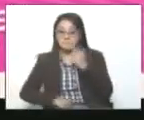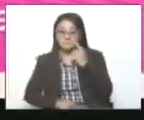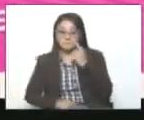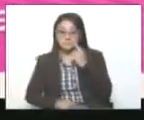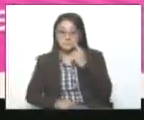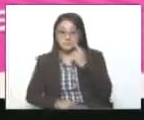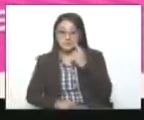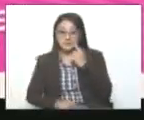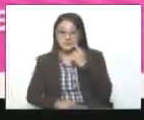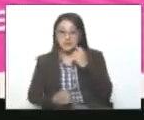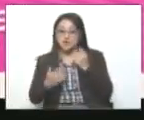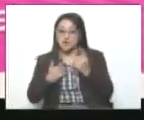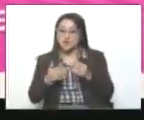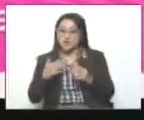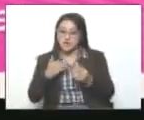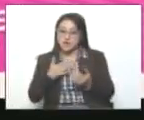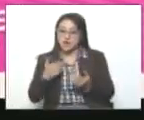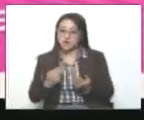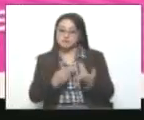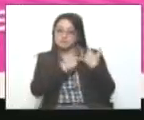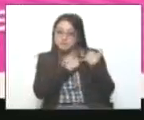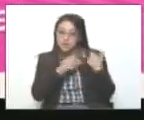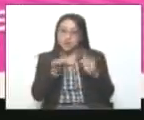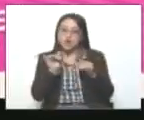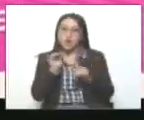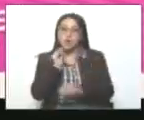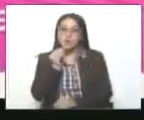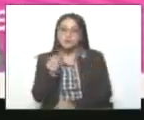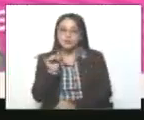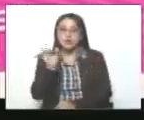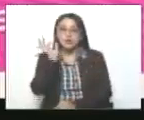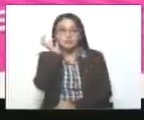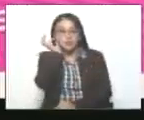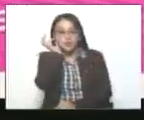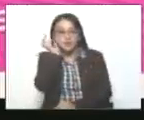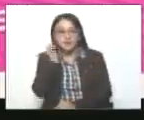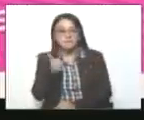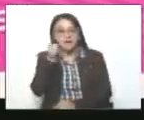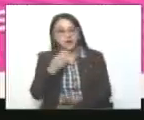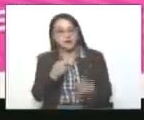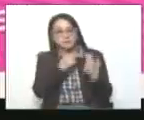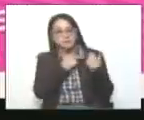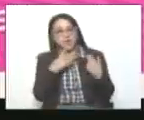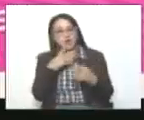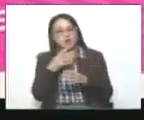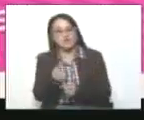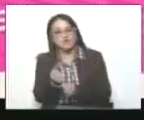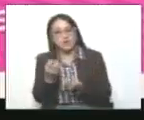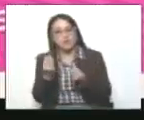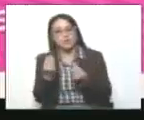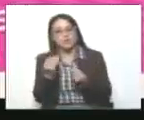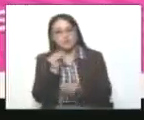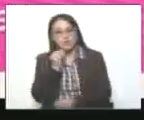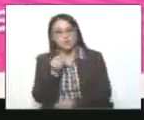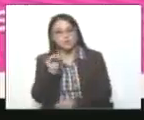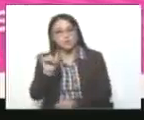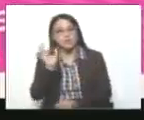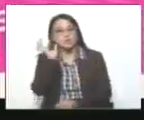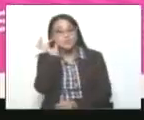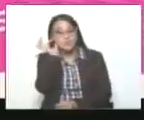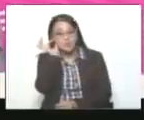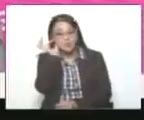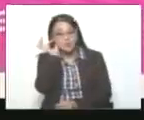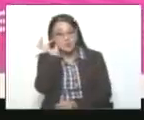quiero poner a la juventud cada vez más y a las mujeres. Confío mucho, mucho en la juventud y en las